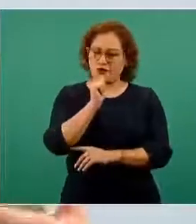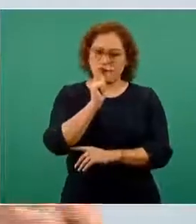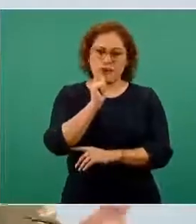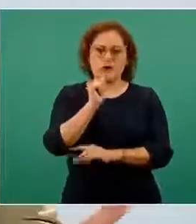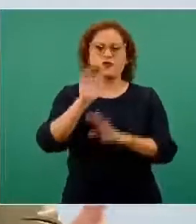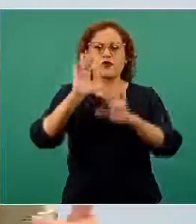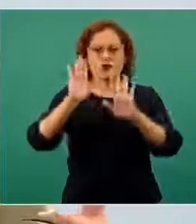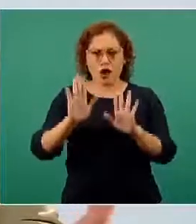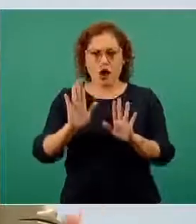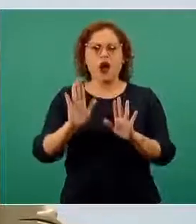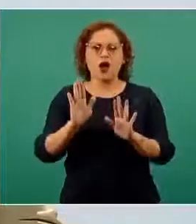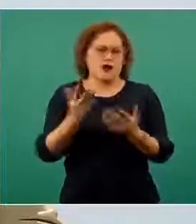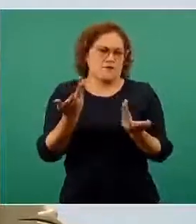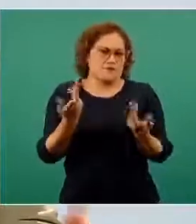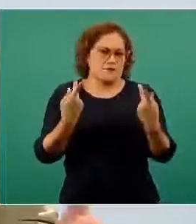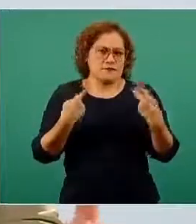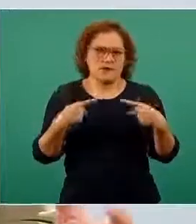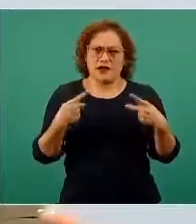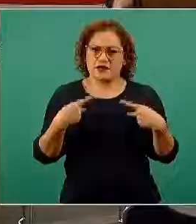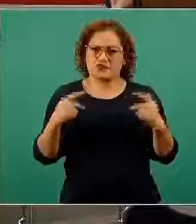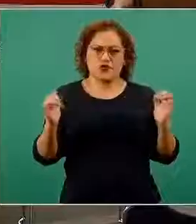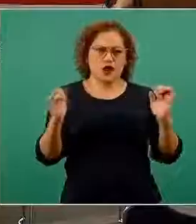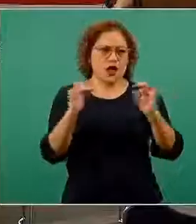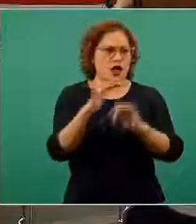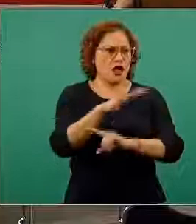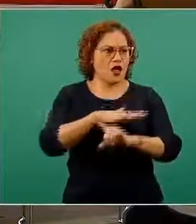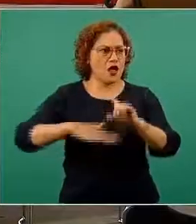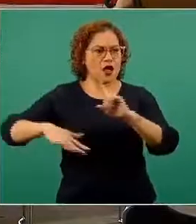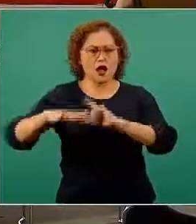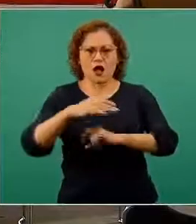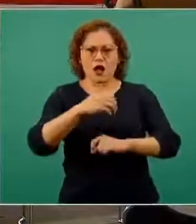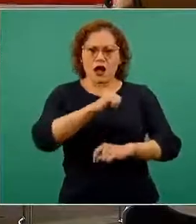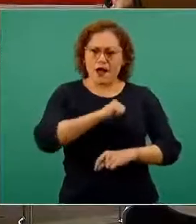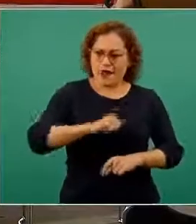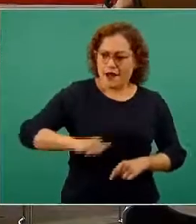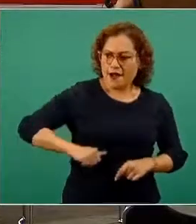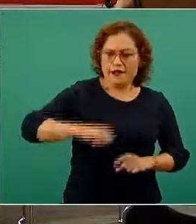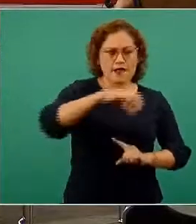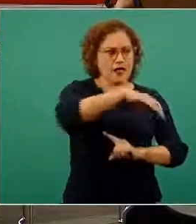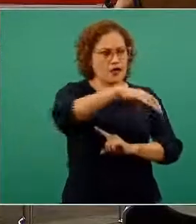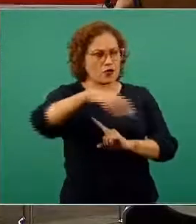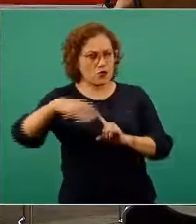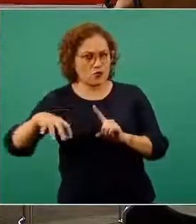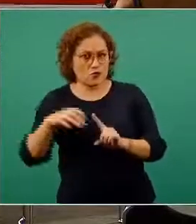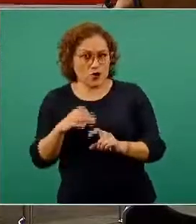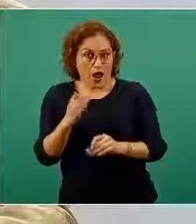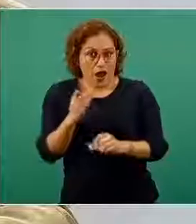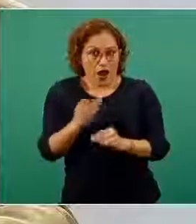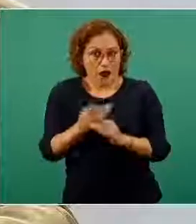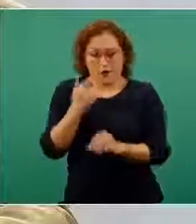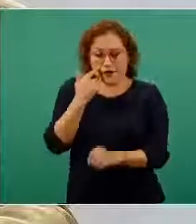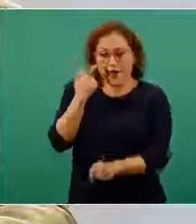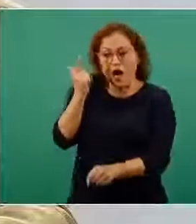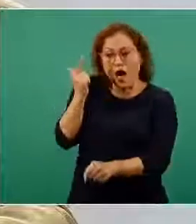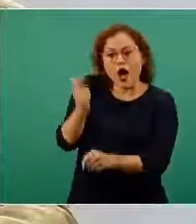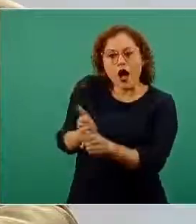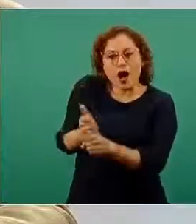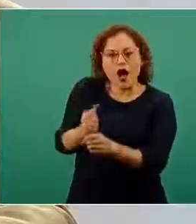entre alcaldías, entre colonias, y es difícil el poder ahora con esta señal tan temprana, el poder identificar